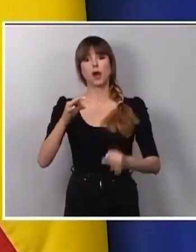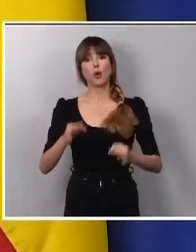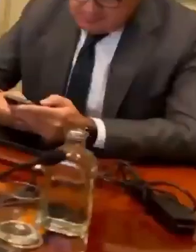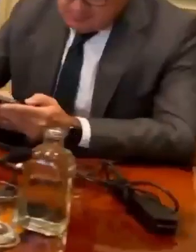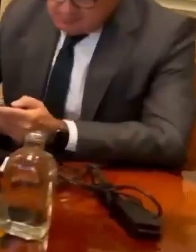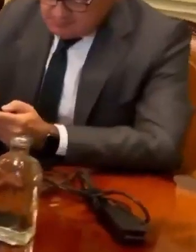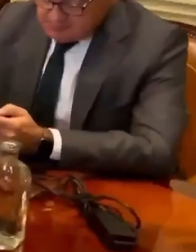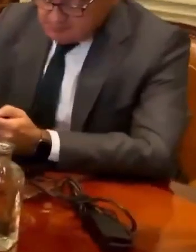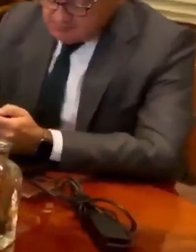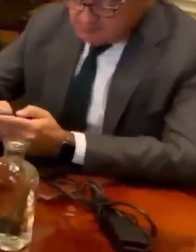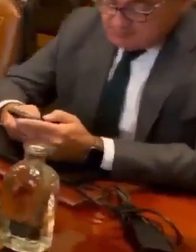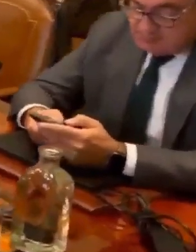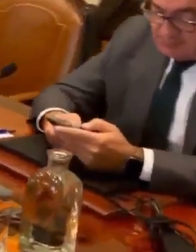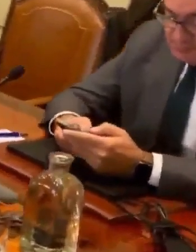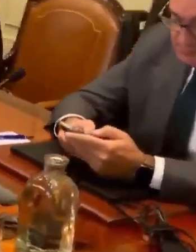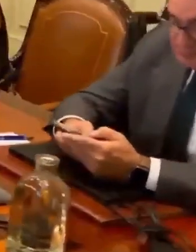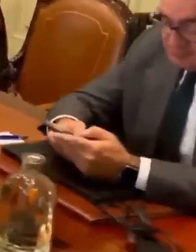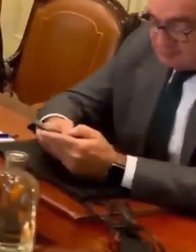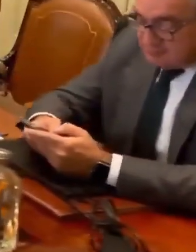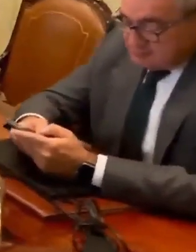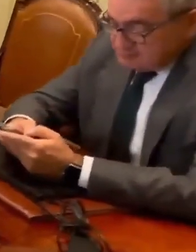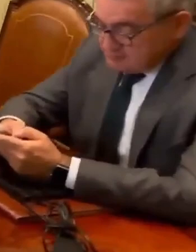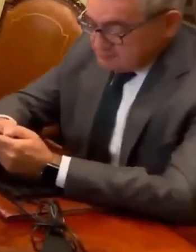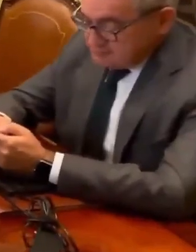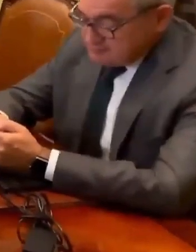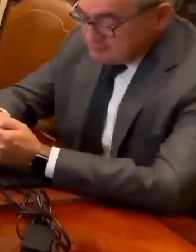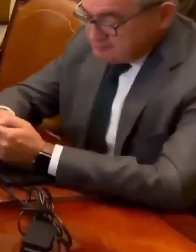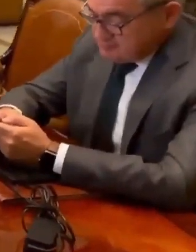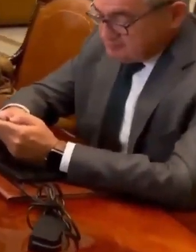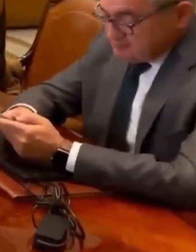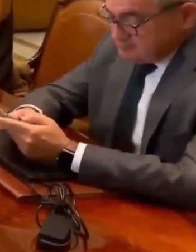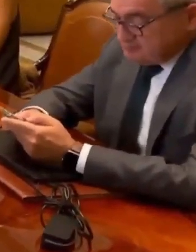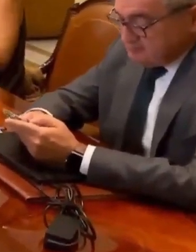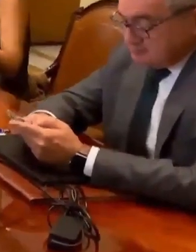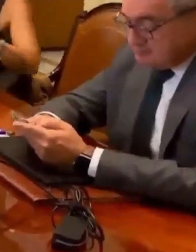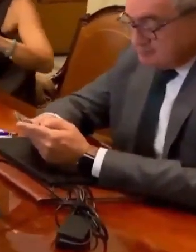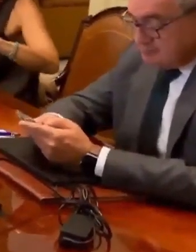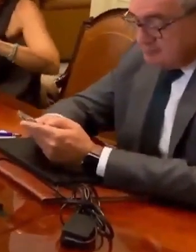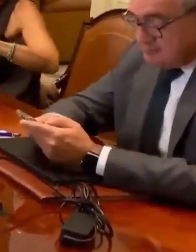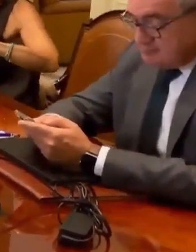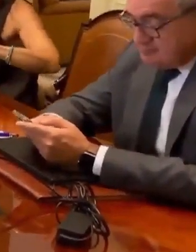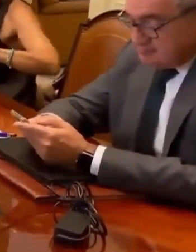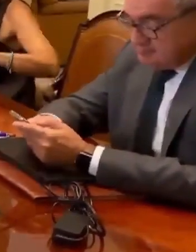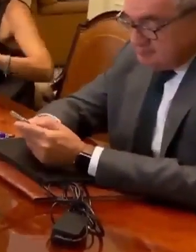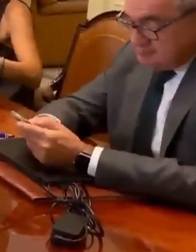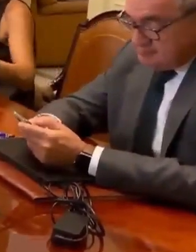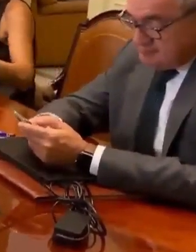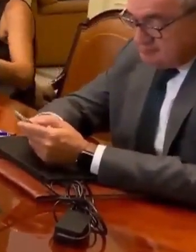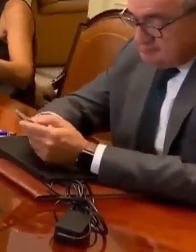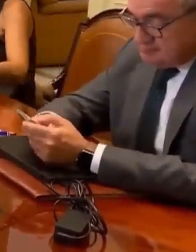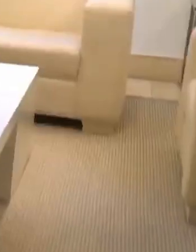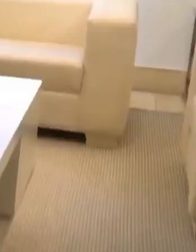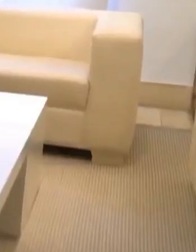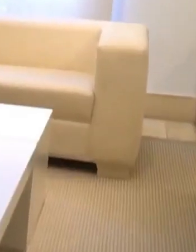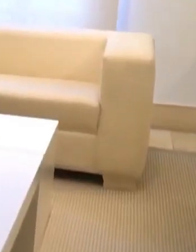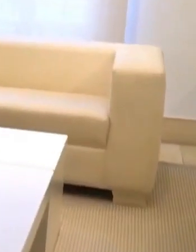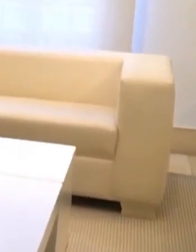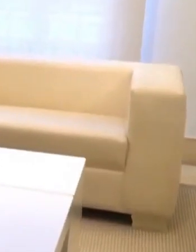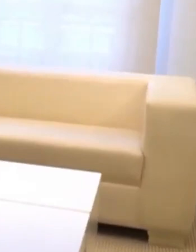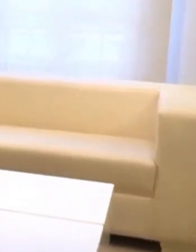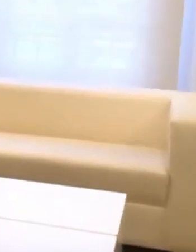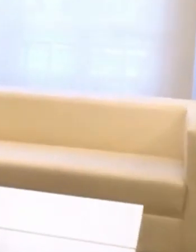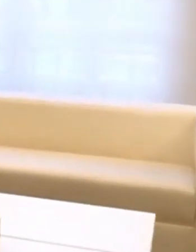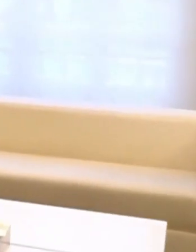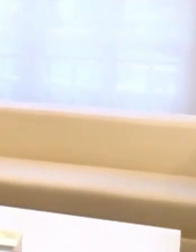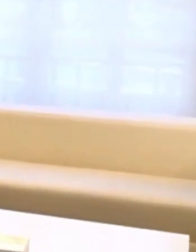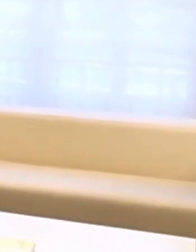socialistas insisten en que lo primero que tienen que hacer los populares es cumplir con la Constitución y renovar el poder judicial después no